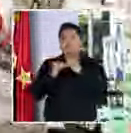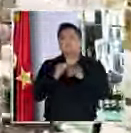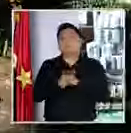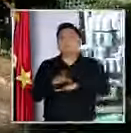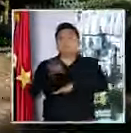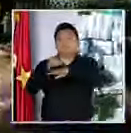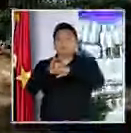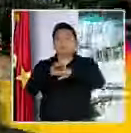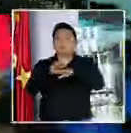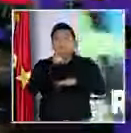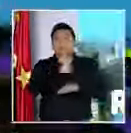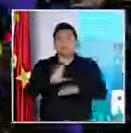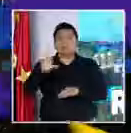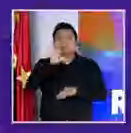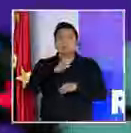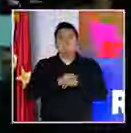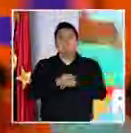Federación Nacional de Departamentos.